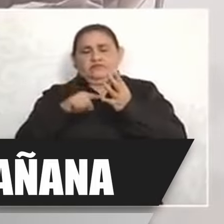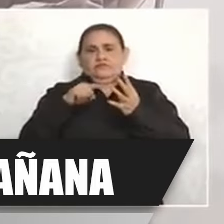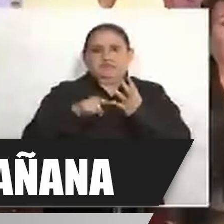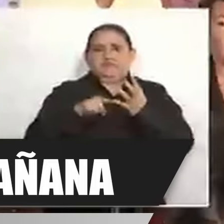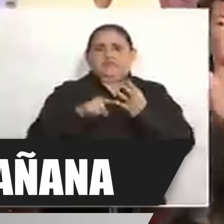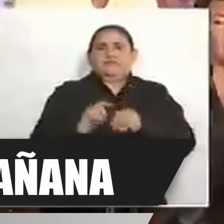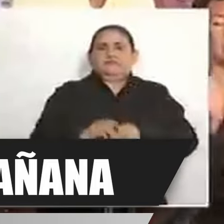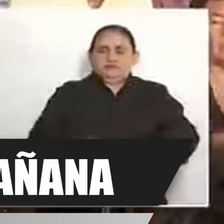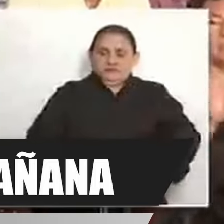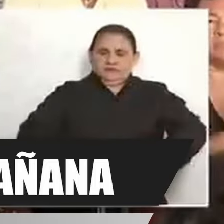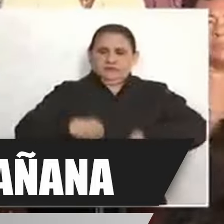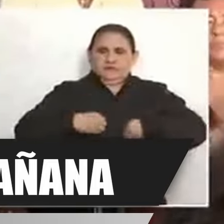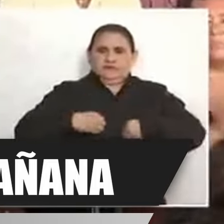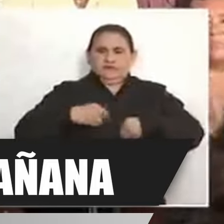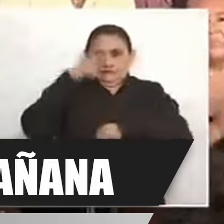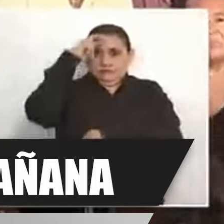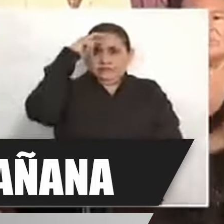México.